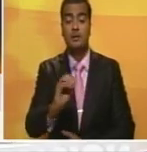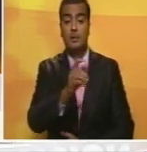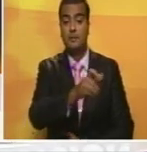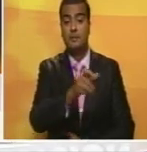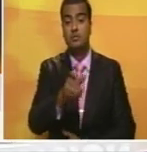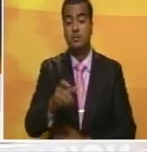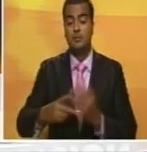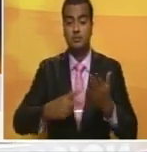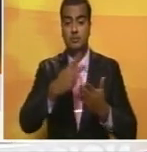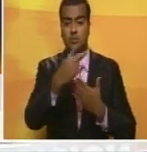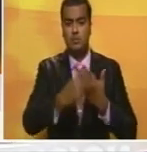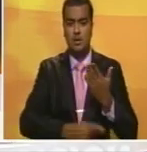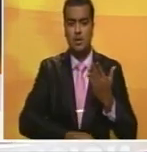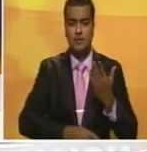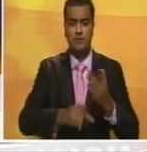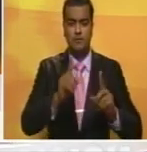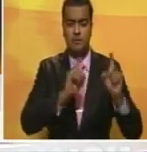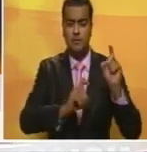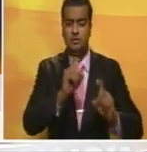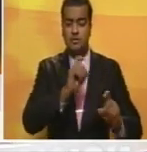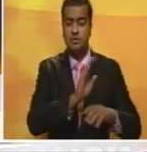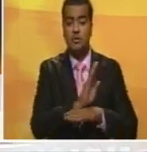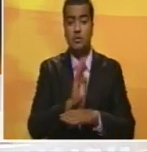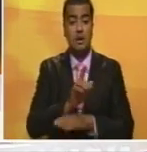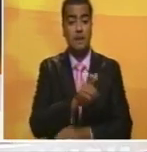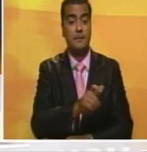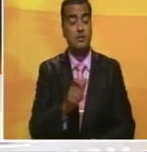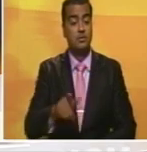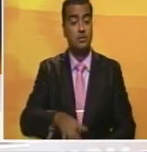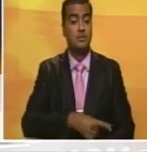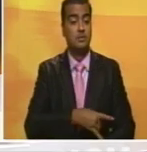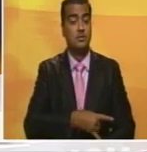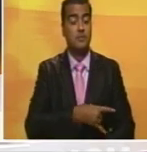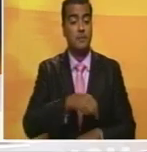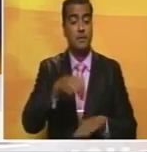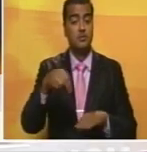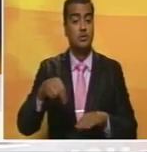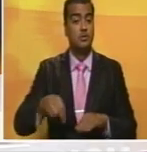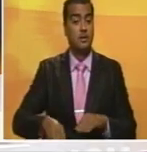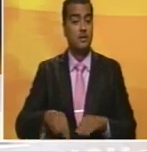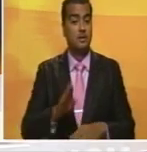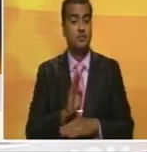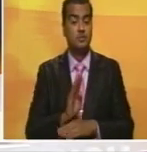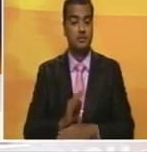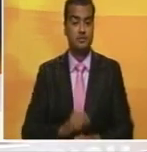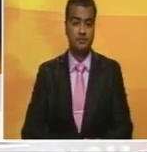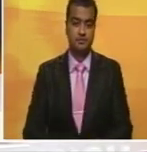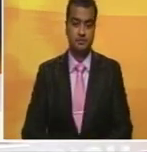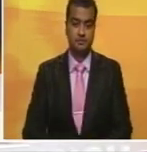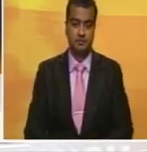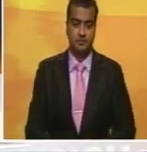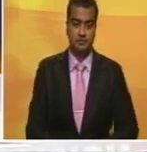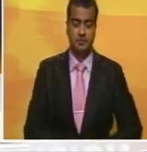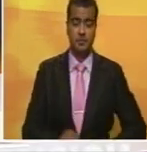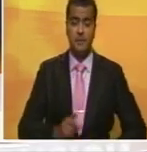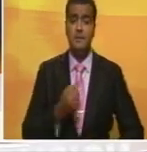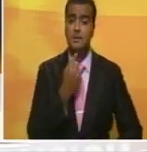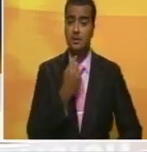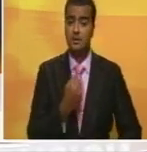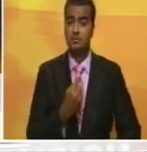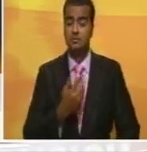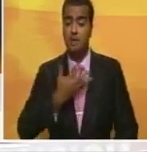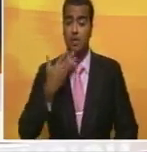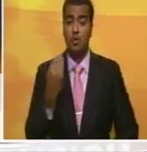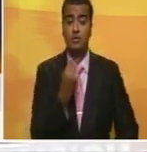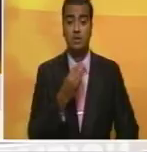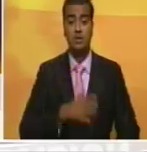aspirantes a los programas de formación de seguridad ciudadana desde la Universidad Nacional Experimental de la Seguridad. Reverol señaló que estos jóvenes